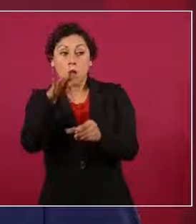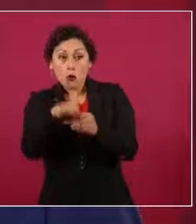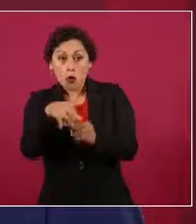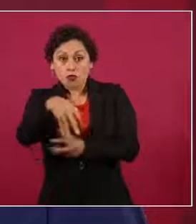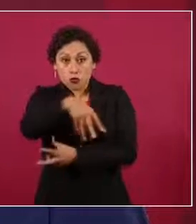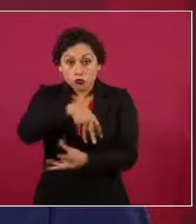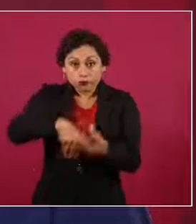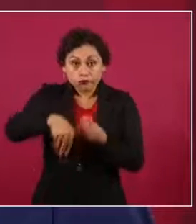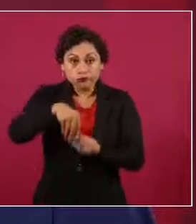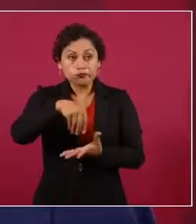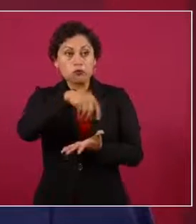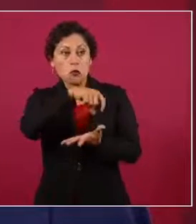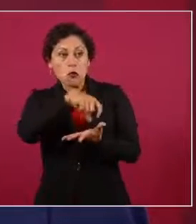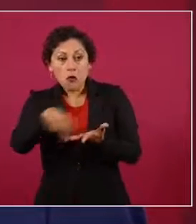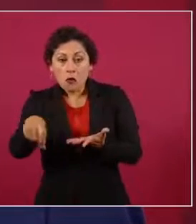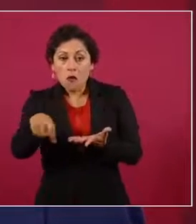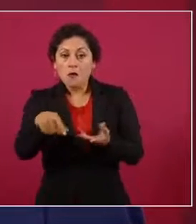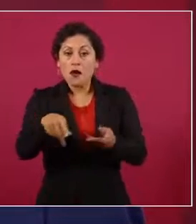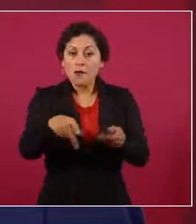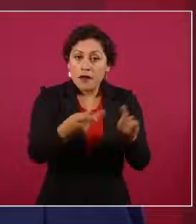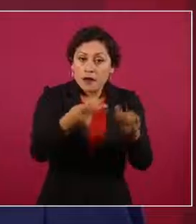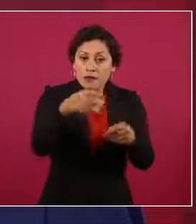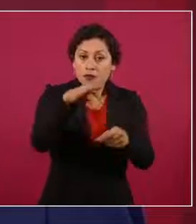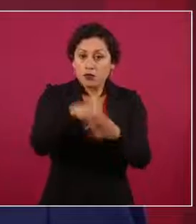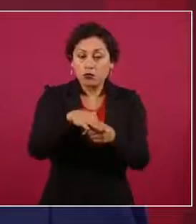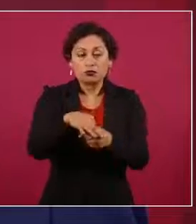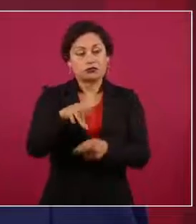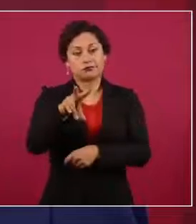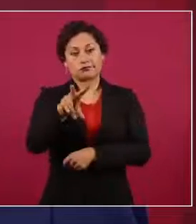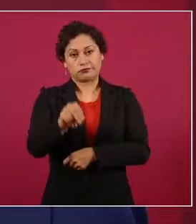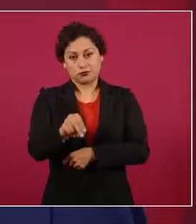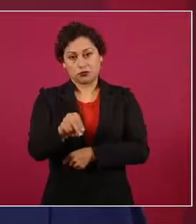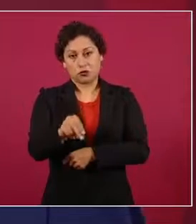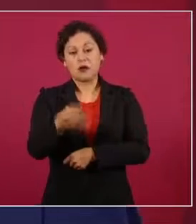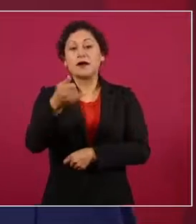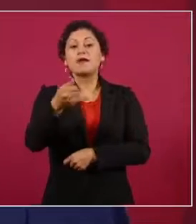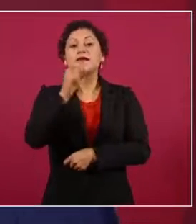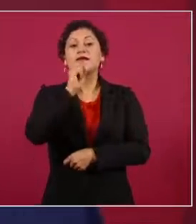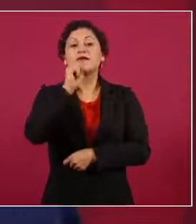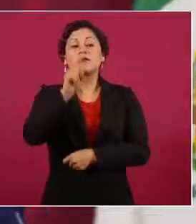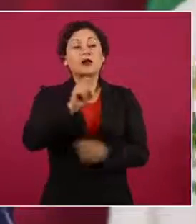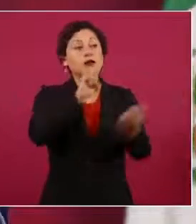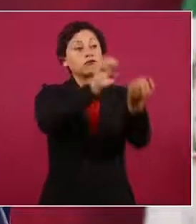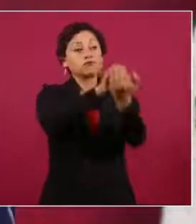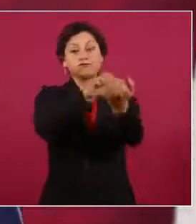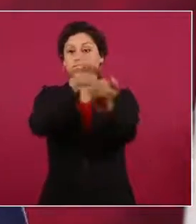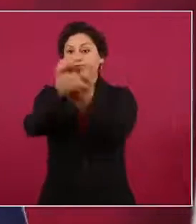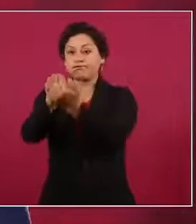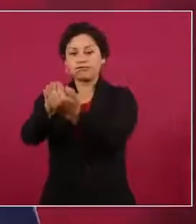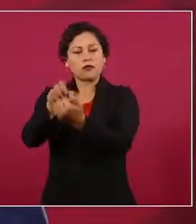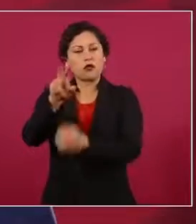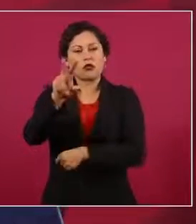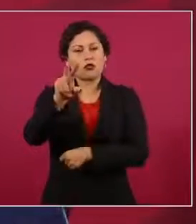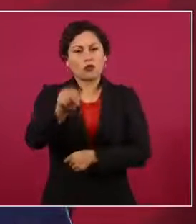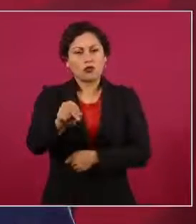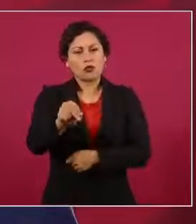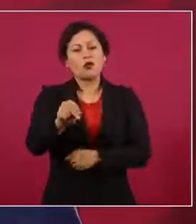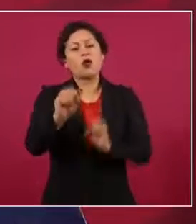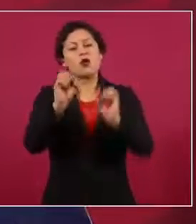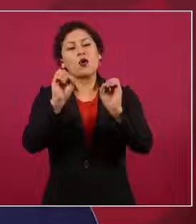no se engañe a la gente y que no se les esté